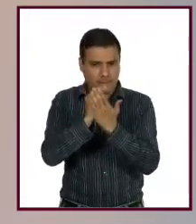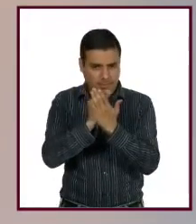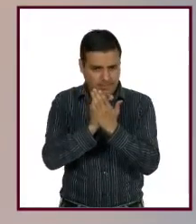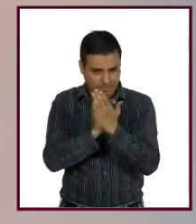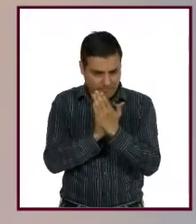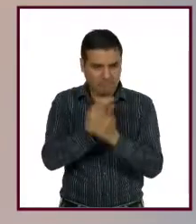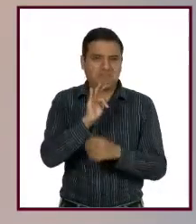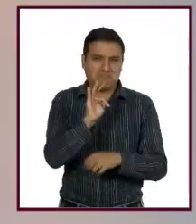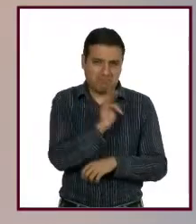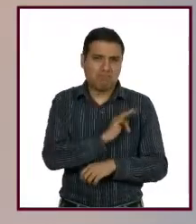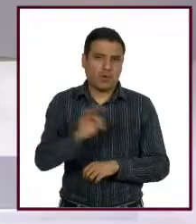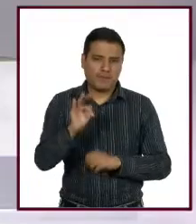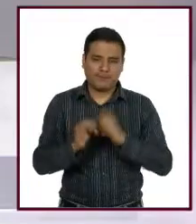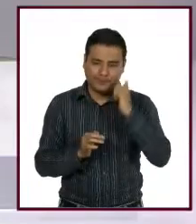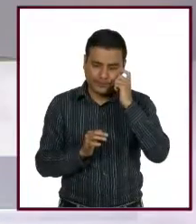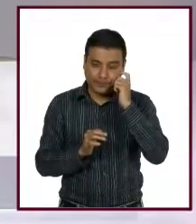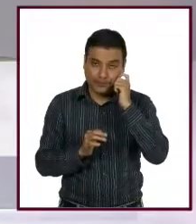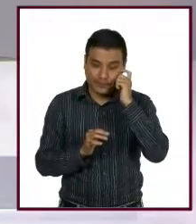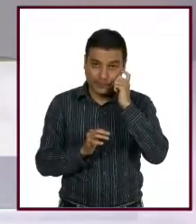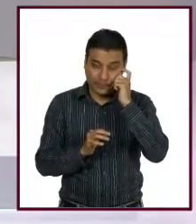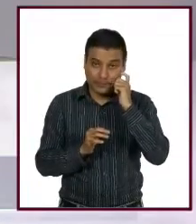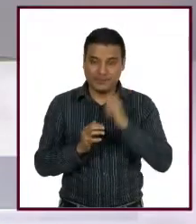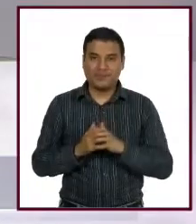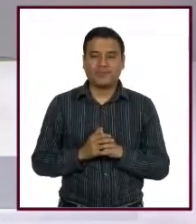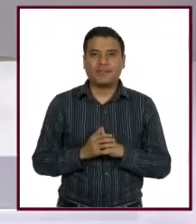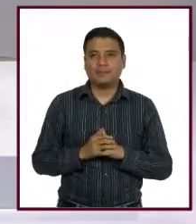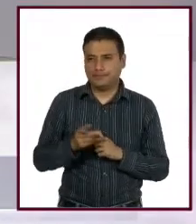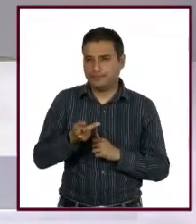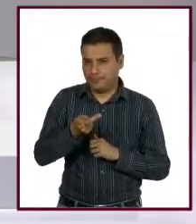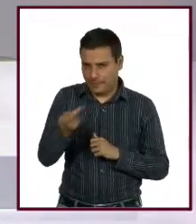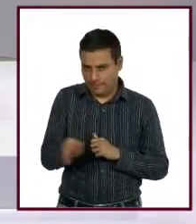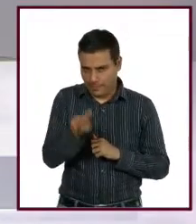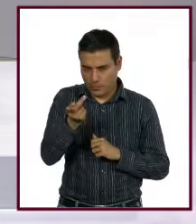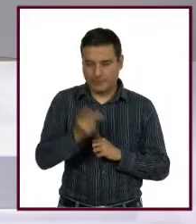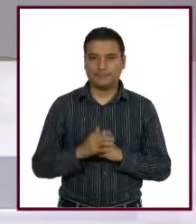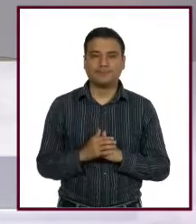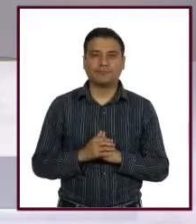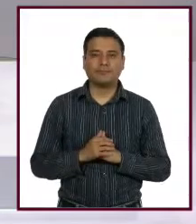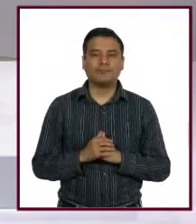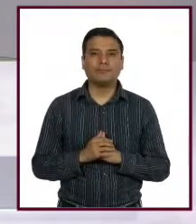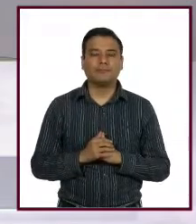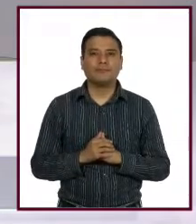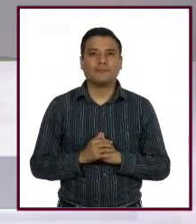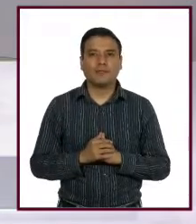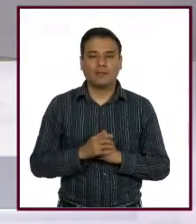moléculas o drogas de abuso. Isha Ivette Olvera pregunta, ¿cuál es el inhalante que más